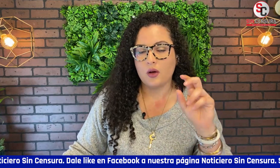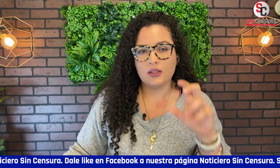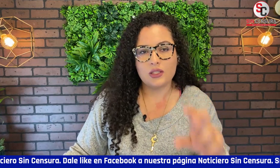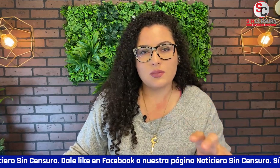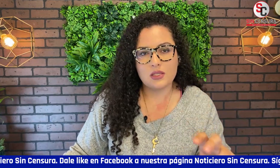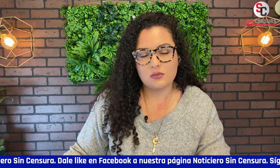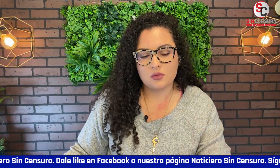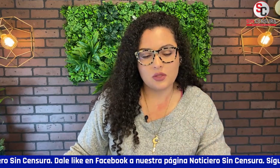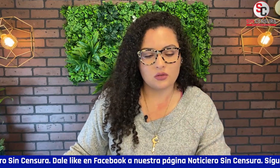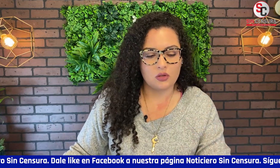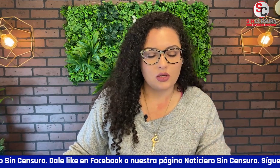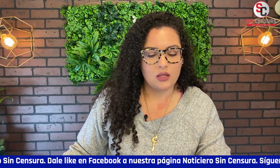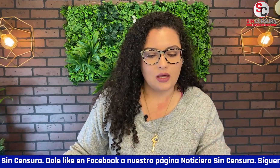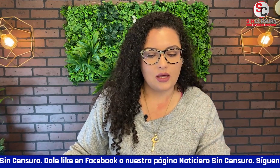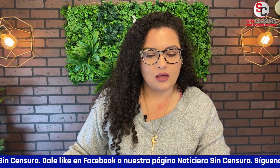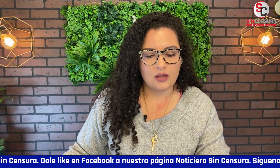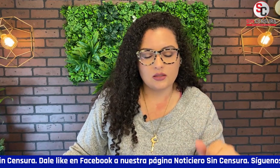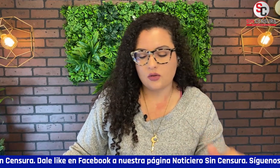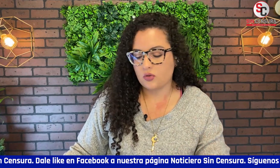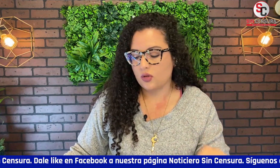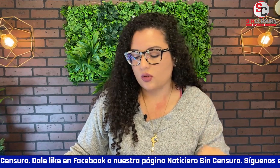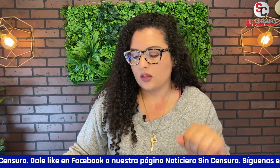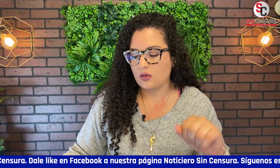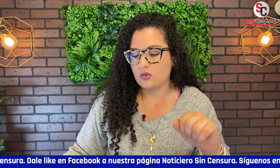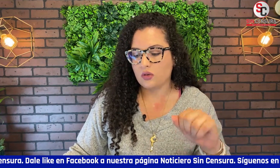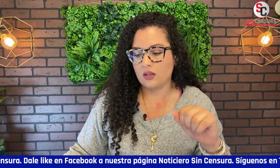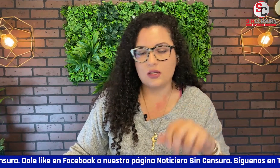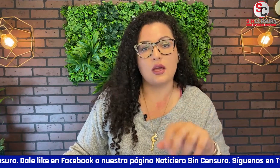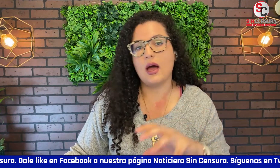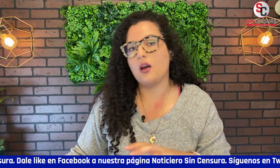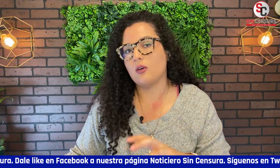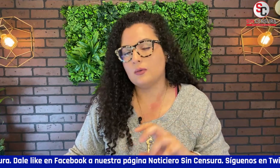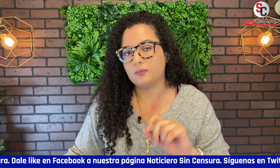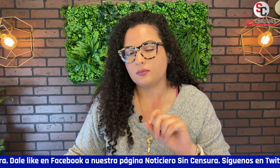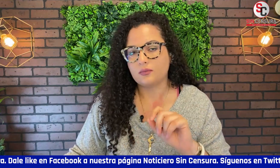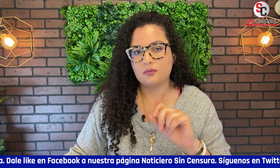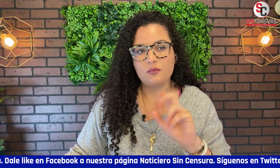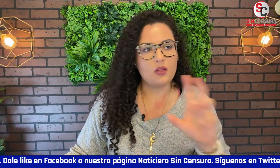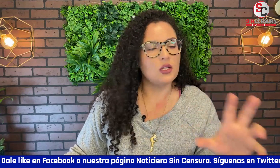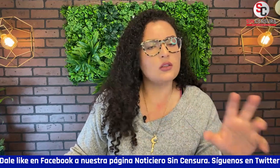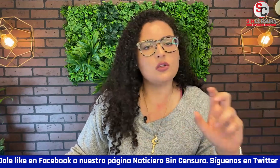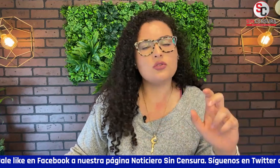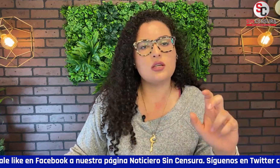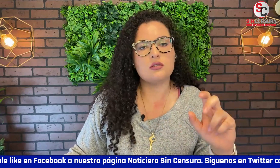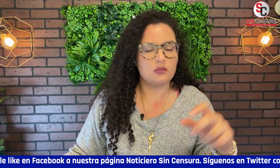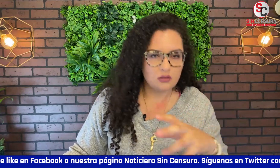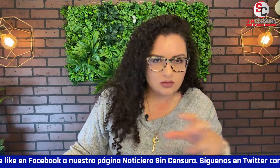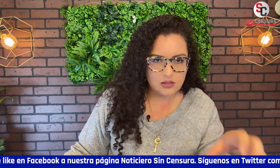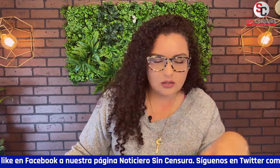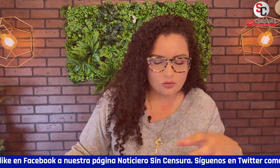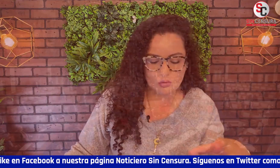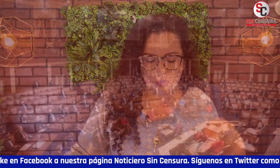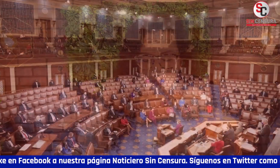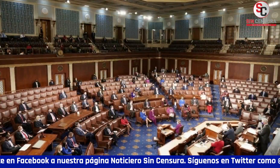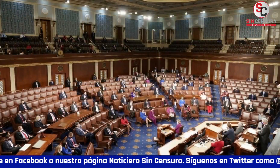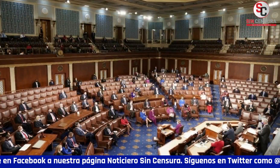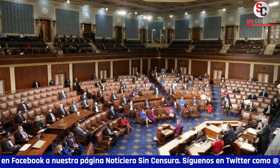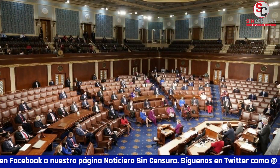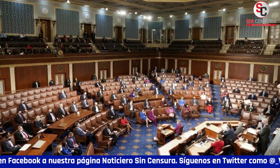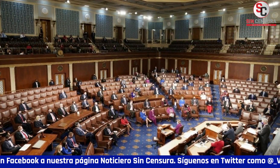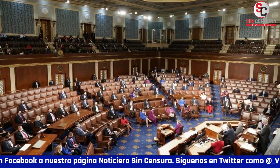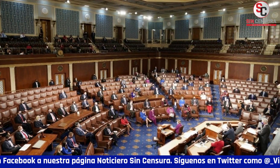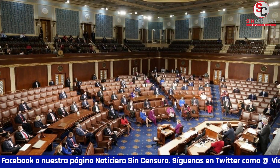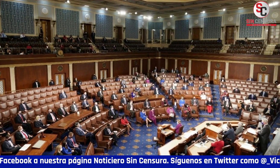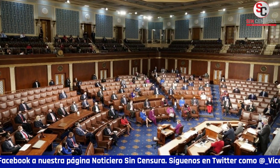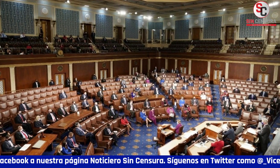molestia. ¿Cuántas veces hemos visto que Estados Unidos dice algo y entonces cierto grupo